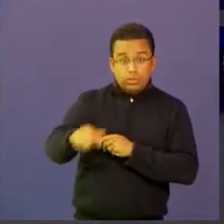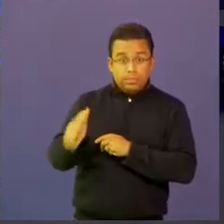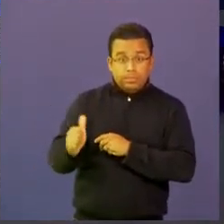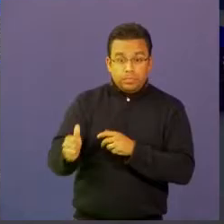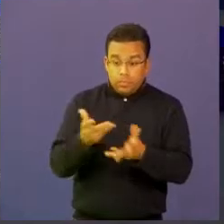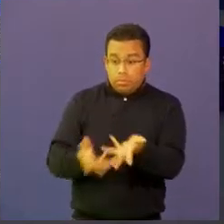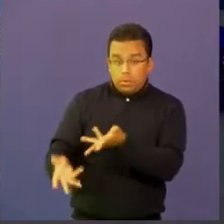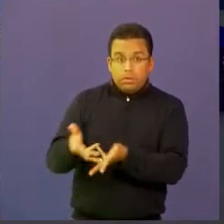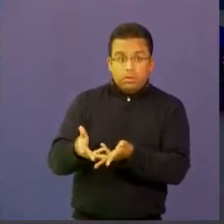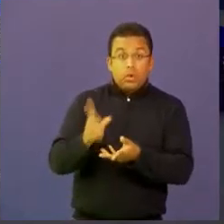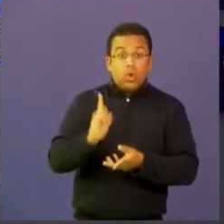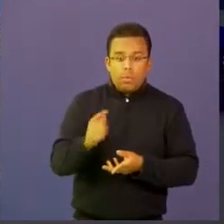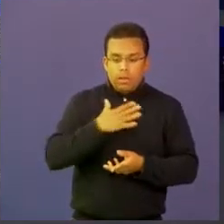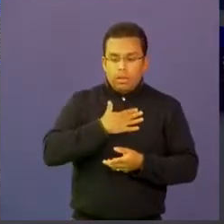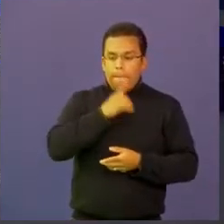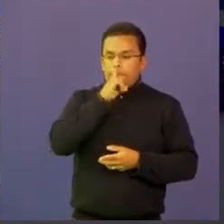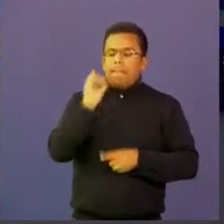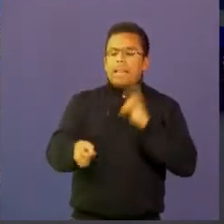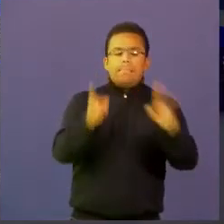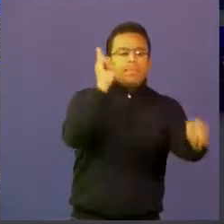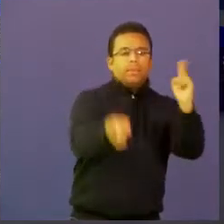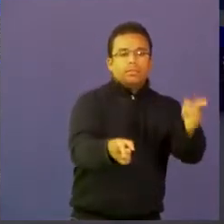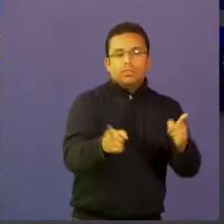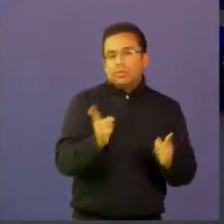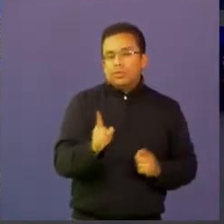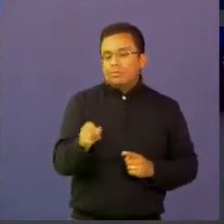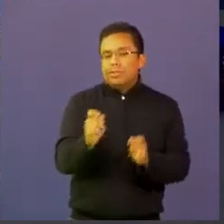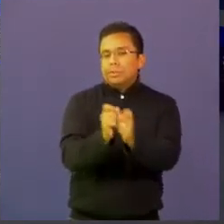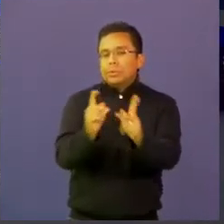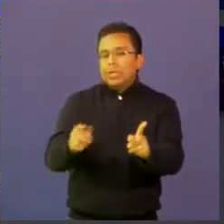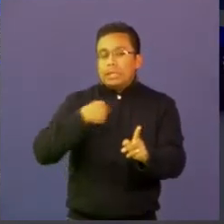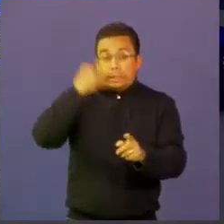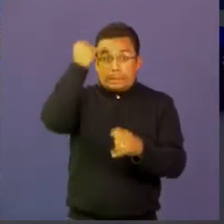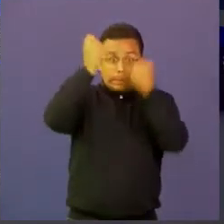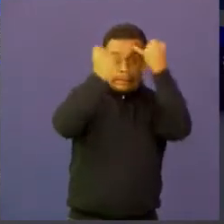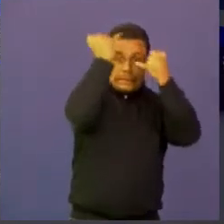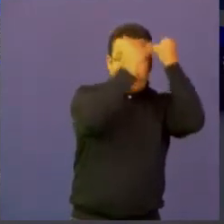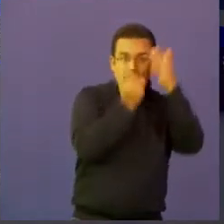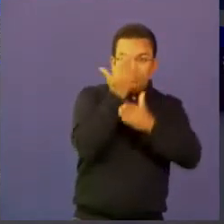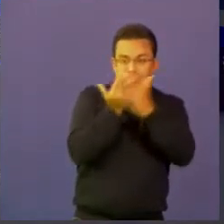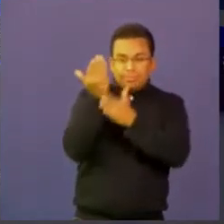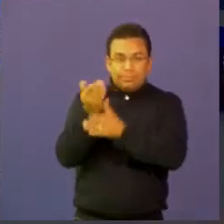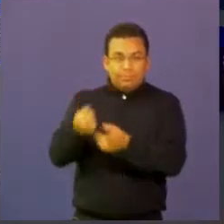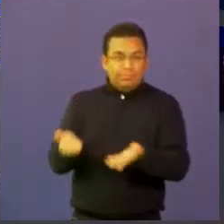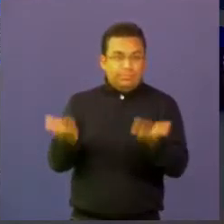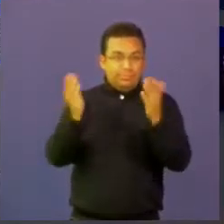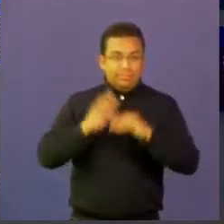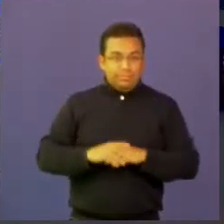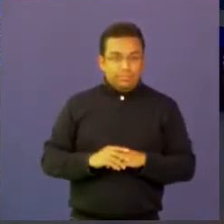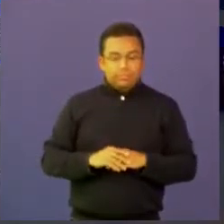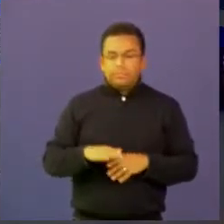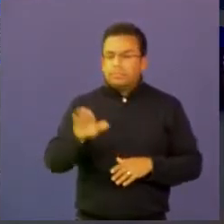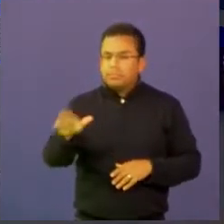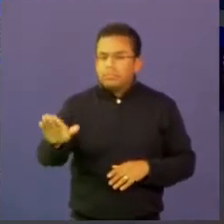las ideas más innovadoras y entonces la idea es esa no sé si si Jimi tú tienes